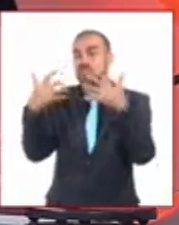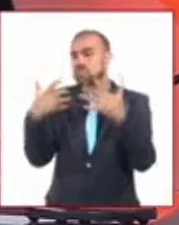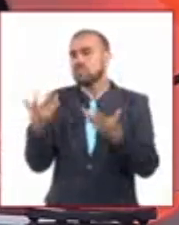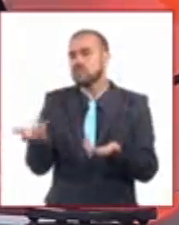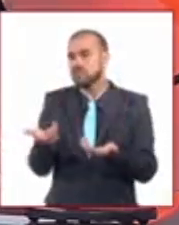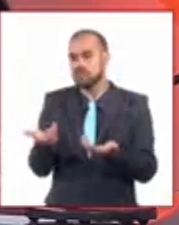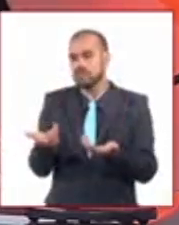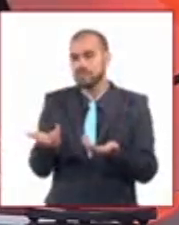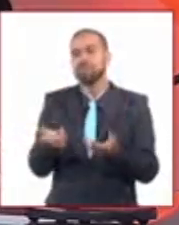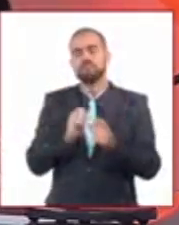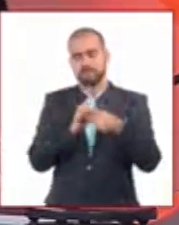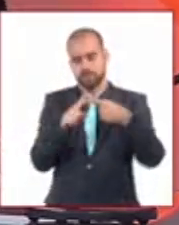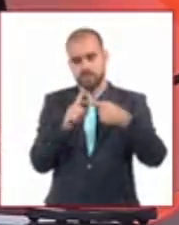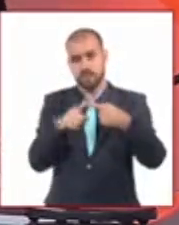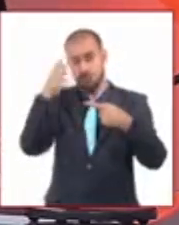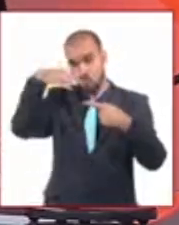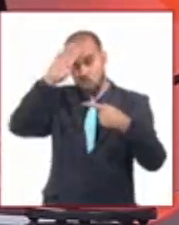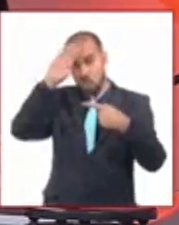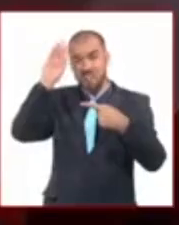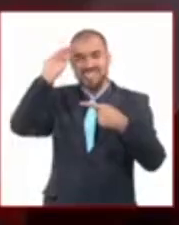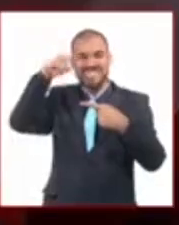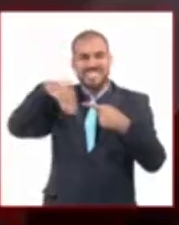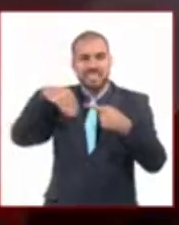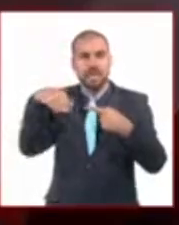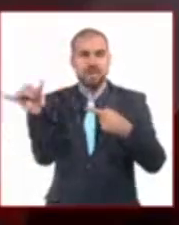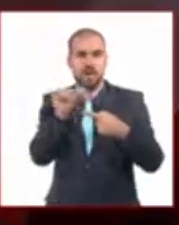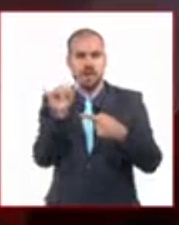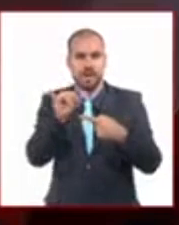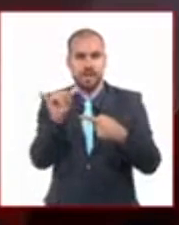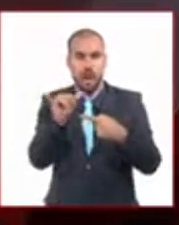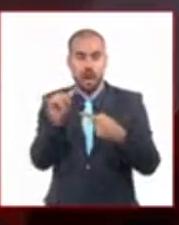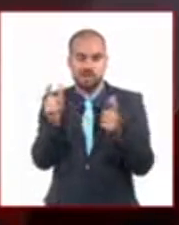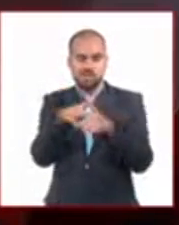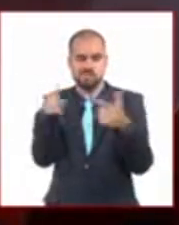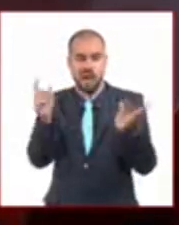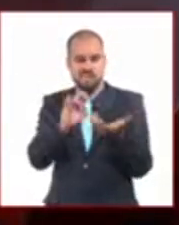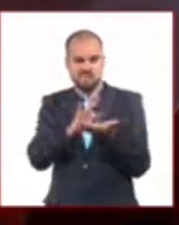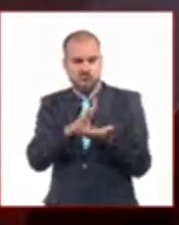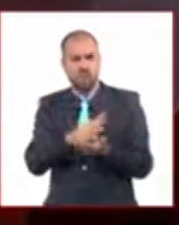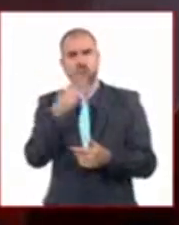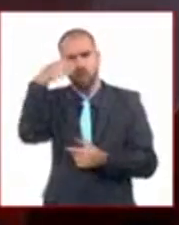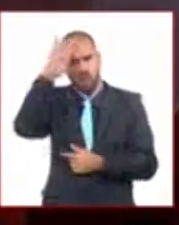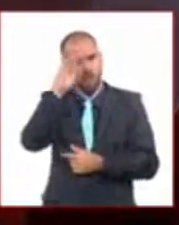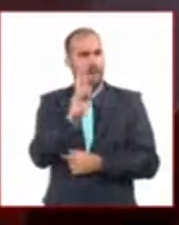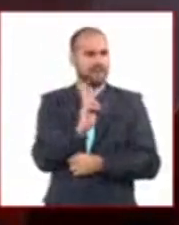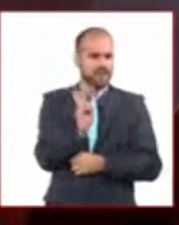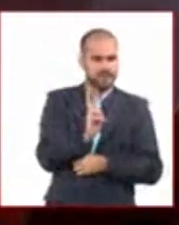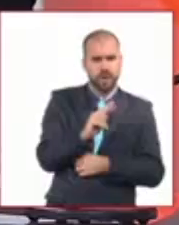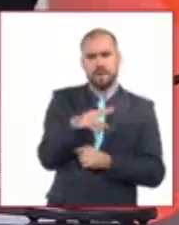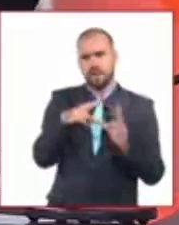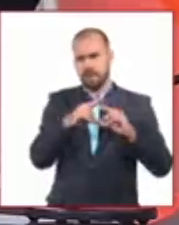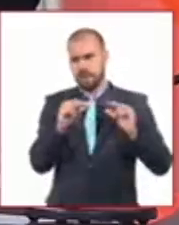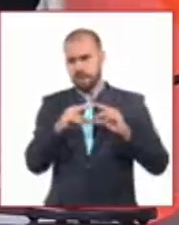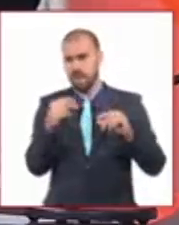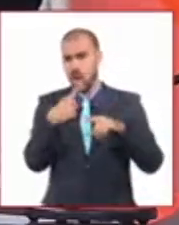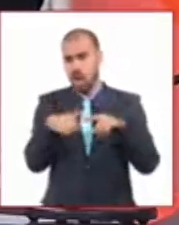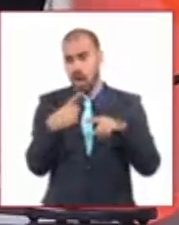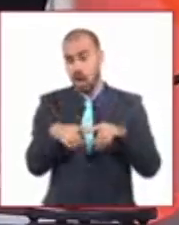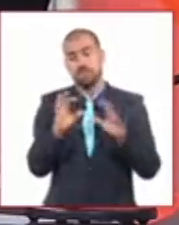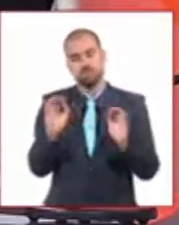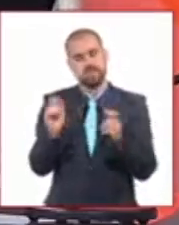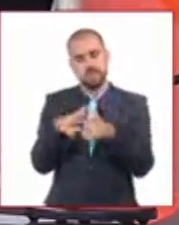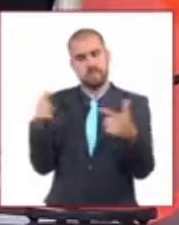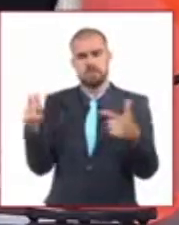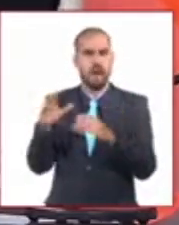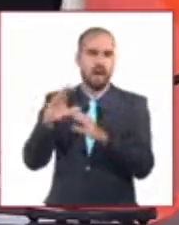que cuba ha marcado la dinámica de la cumbre de exclusión de cuba venezuela nicaragua ha estado marcando a esta cumbre